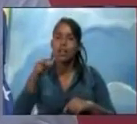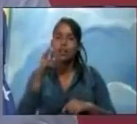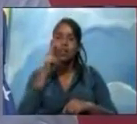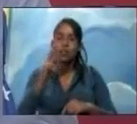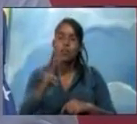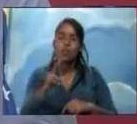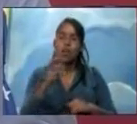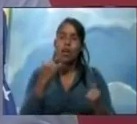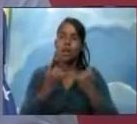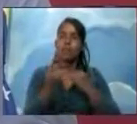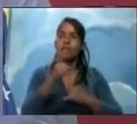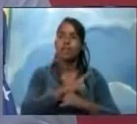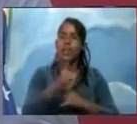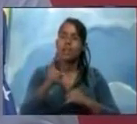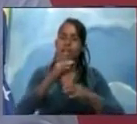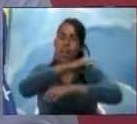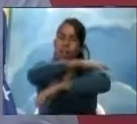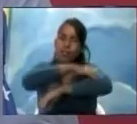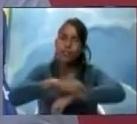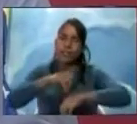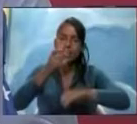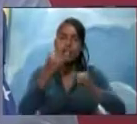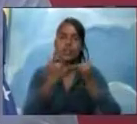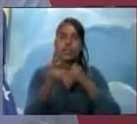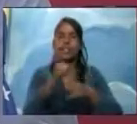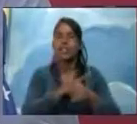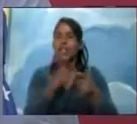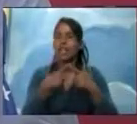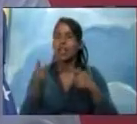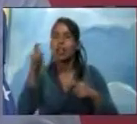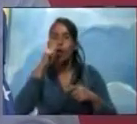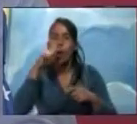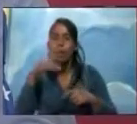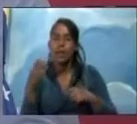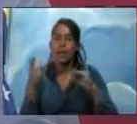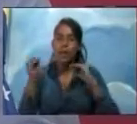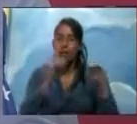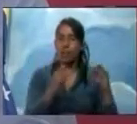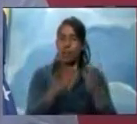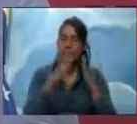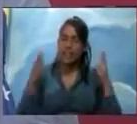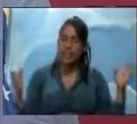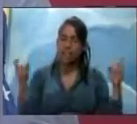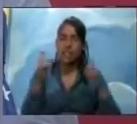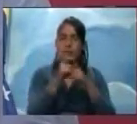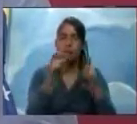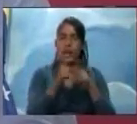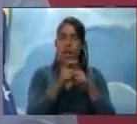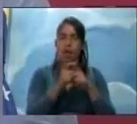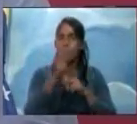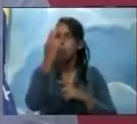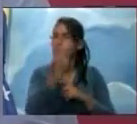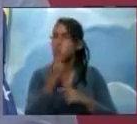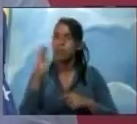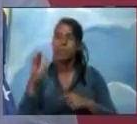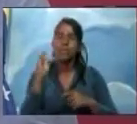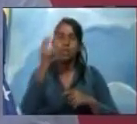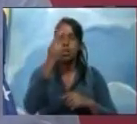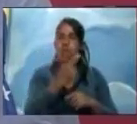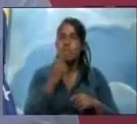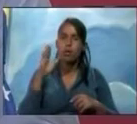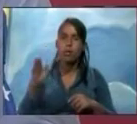vio el final de la bestia y el final de aquellos hombres que hablaban grandes palabras, promesas y